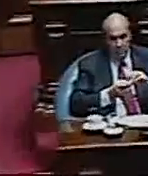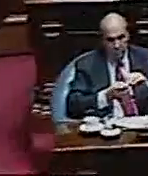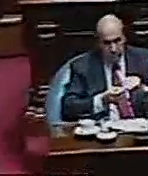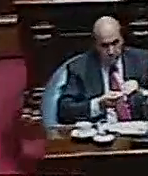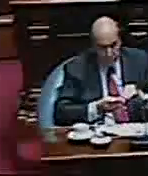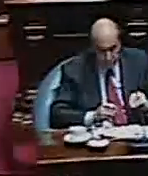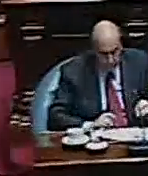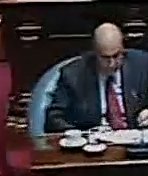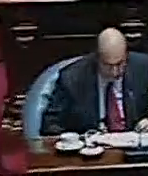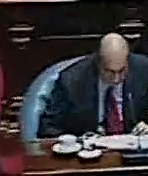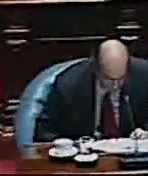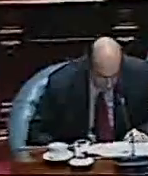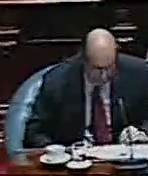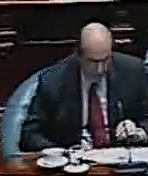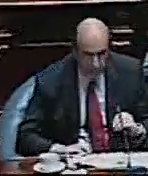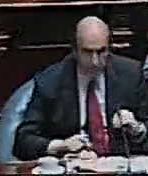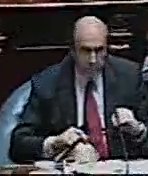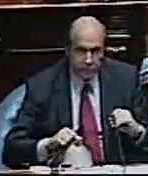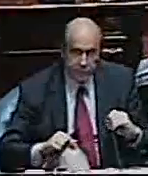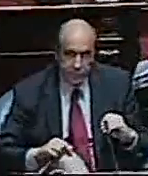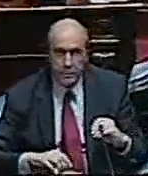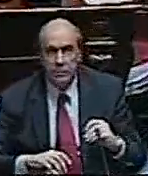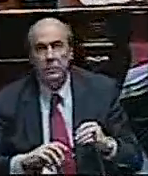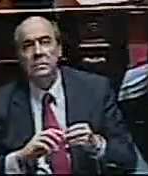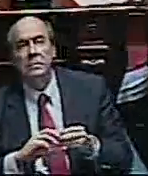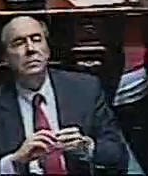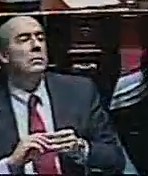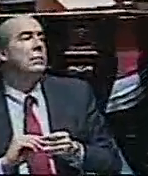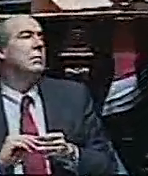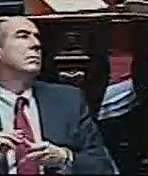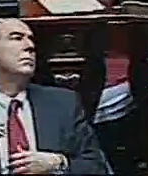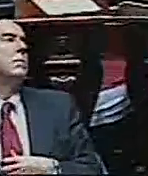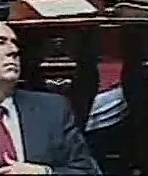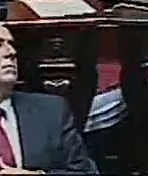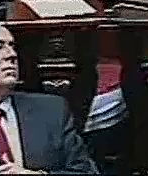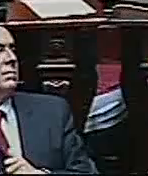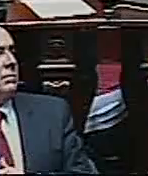mesa del presidente de la Asamblea General, Danilo Astori. Hoy